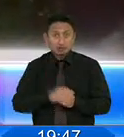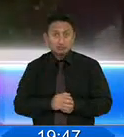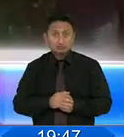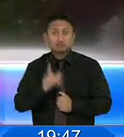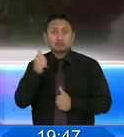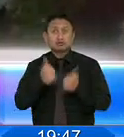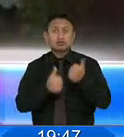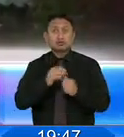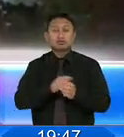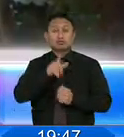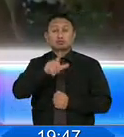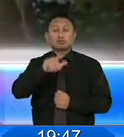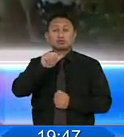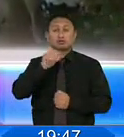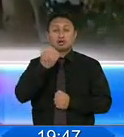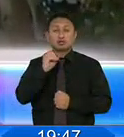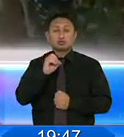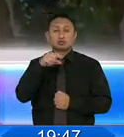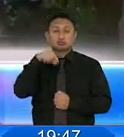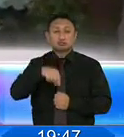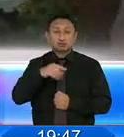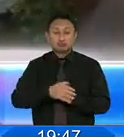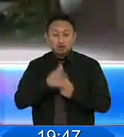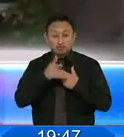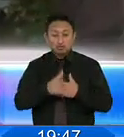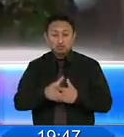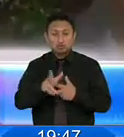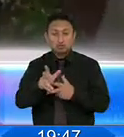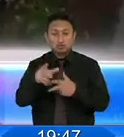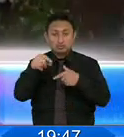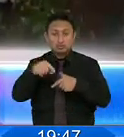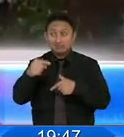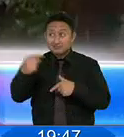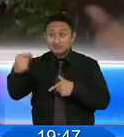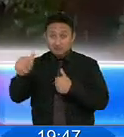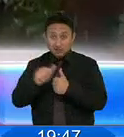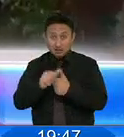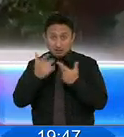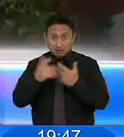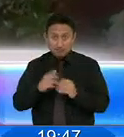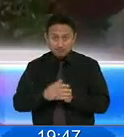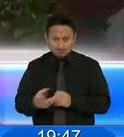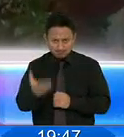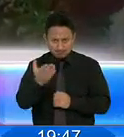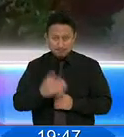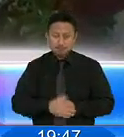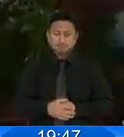candidato Guillermo Lasso cuando culminó el recorrido aquí a pocas cuadras hace pocos minutos.